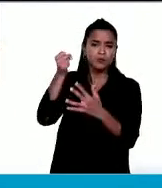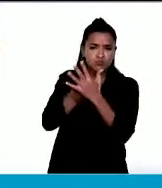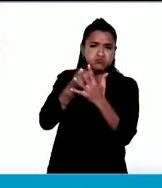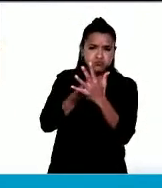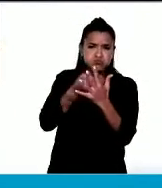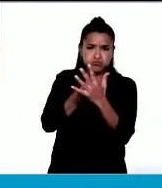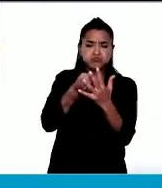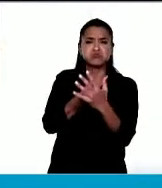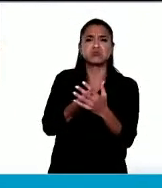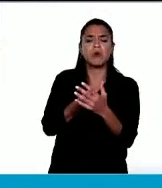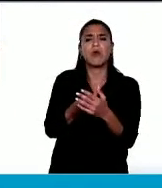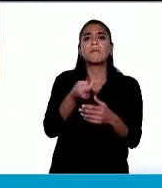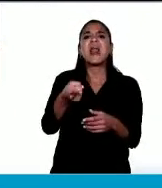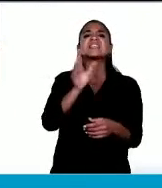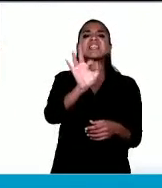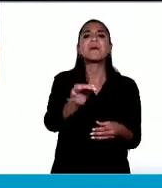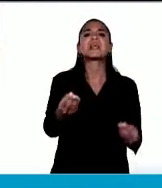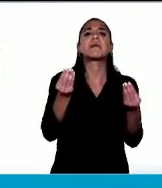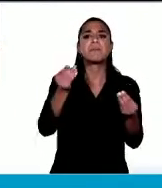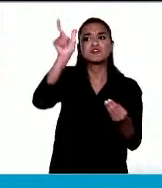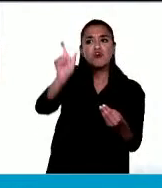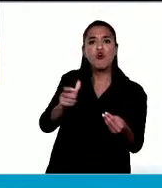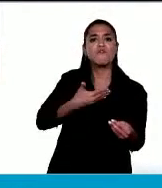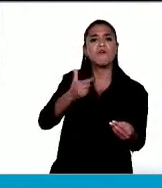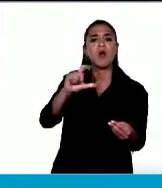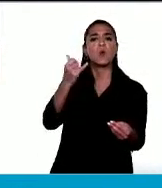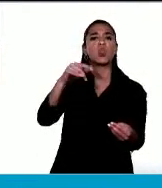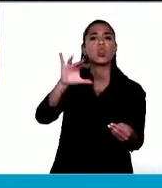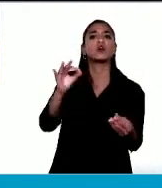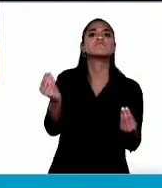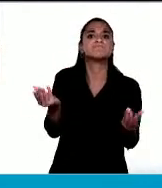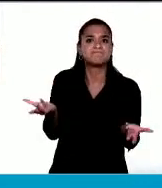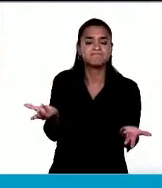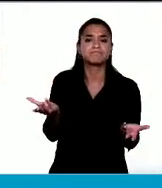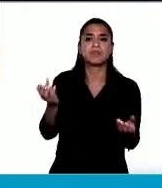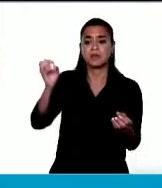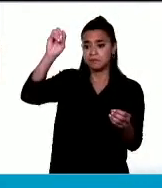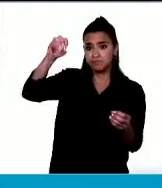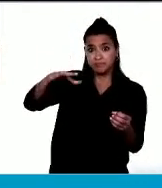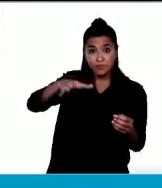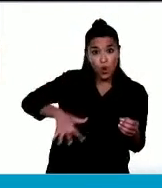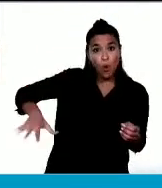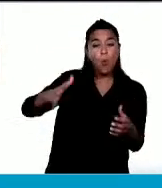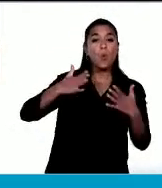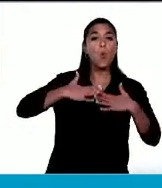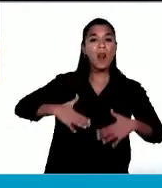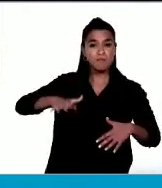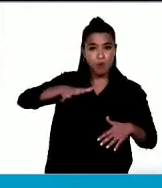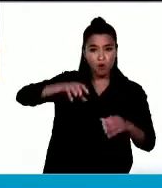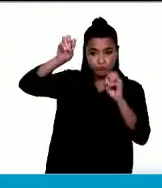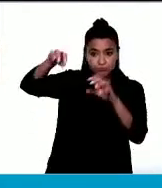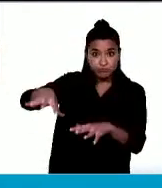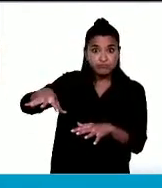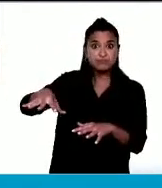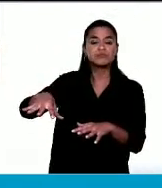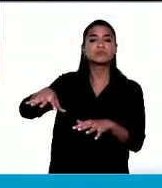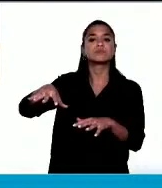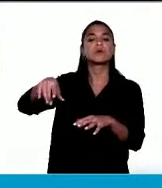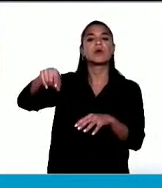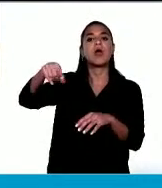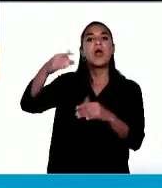viento y marea para saber qué pasó con él. La aparición de un cuerpo en la zona donde se lo vio por última vez